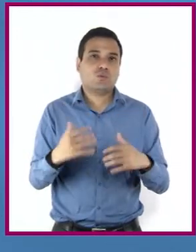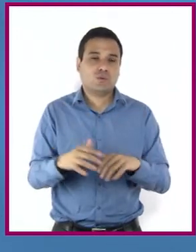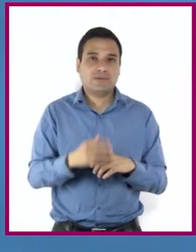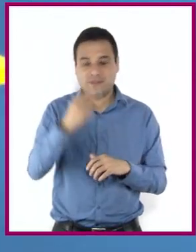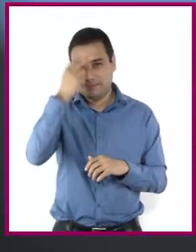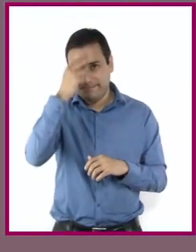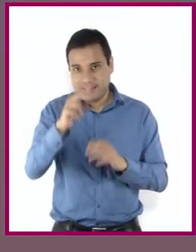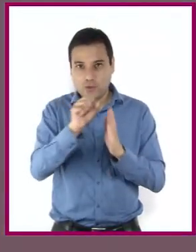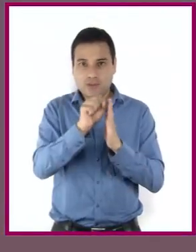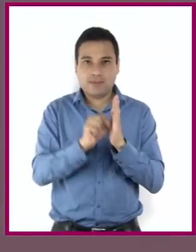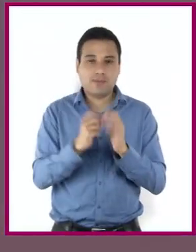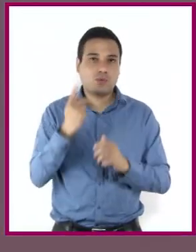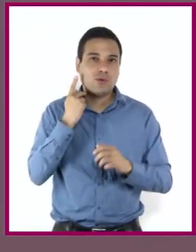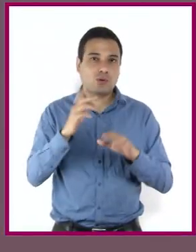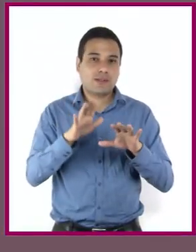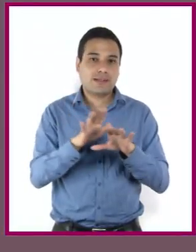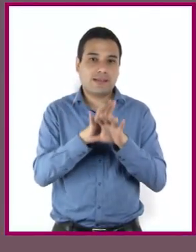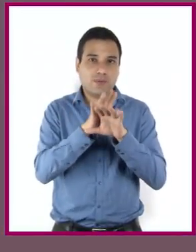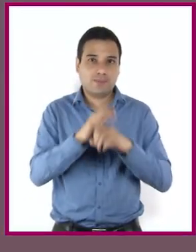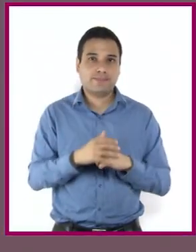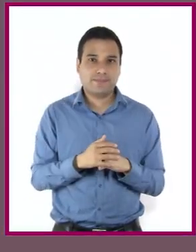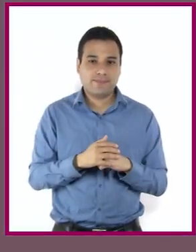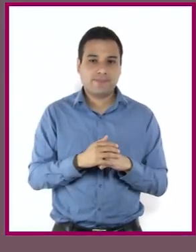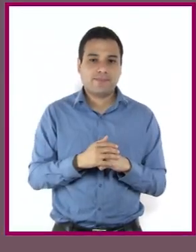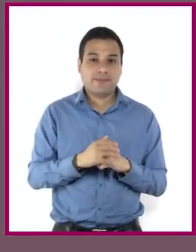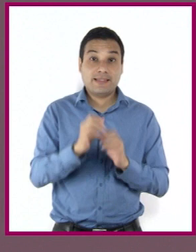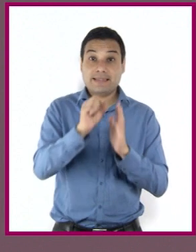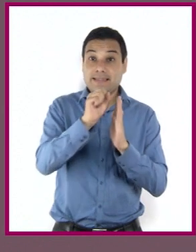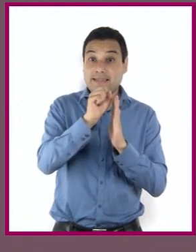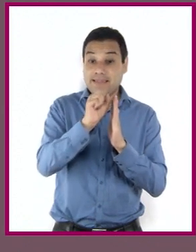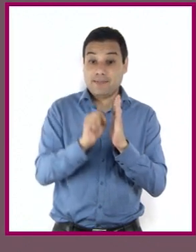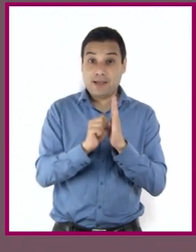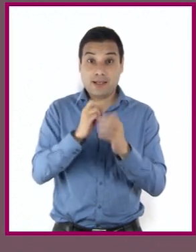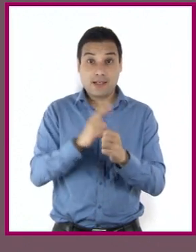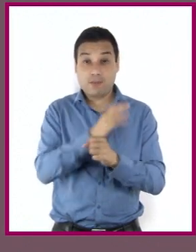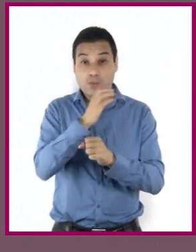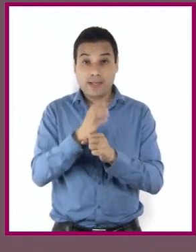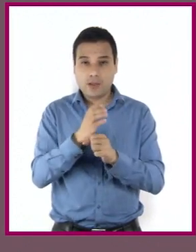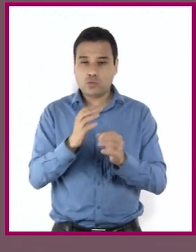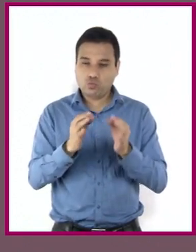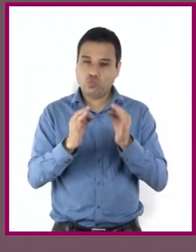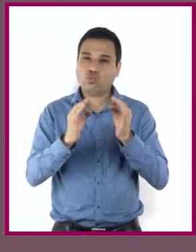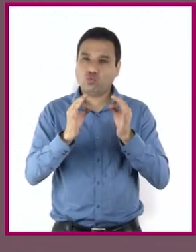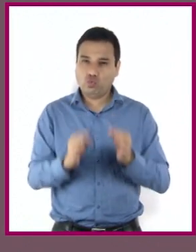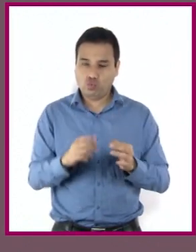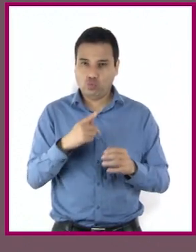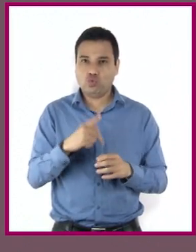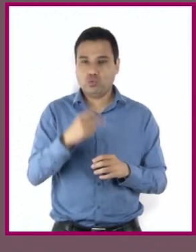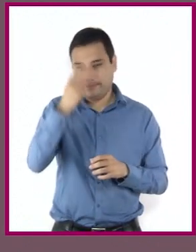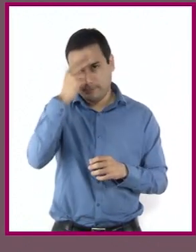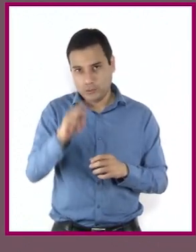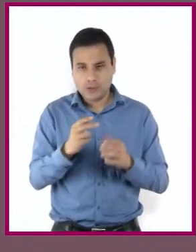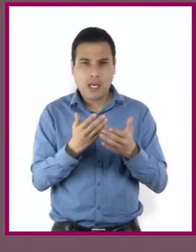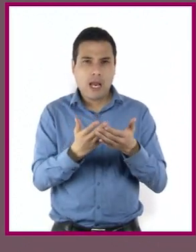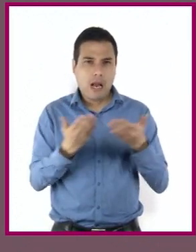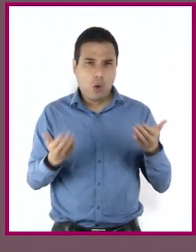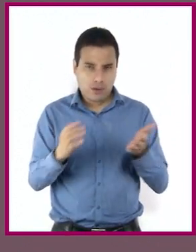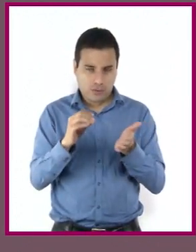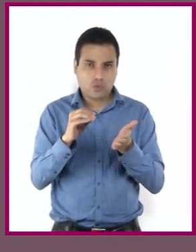sistema político. El sistema republicano se consideró el más adecuado para nuestro país y permanece hasta la